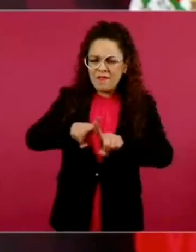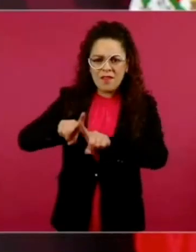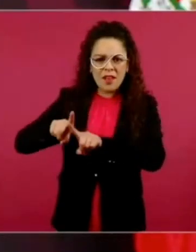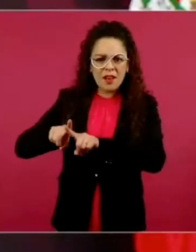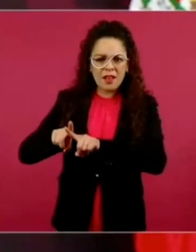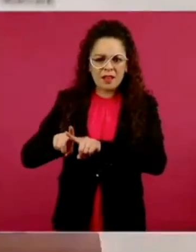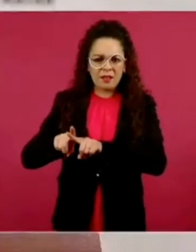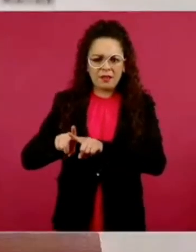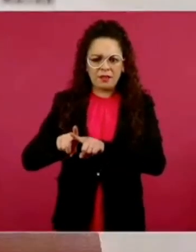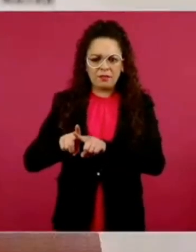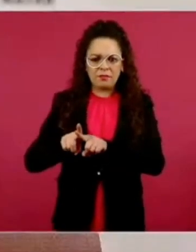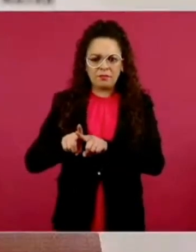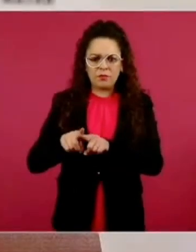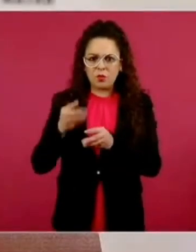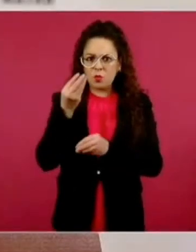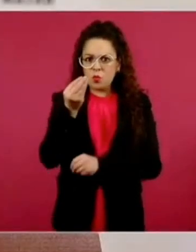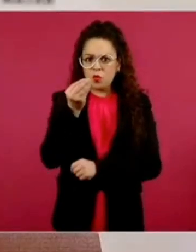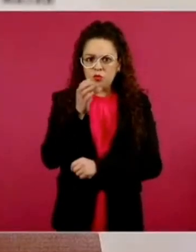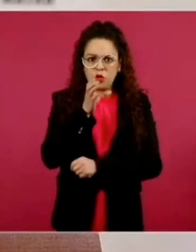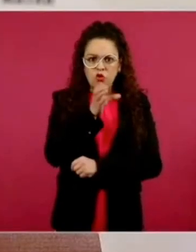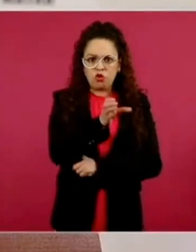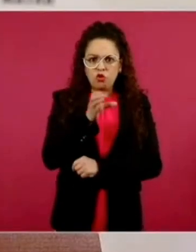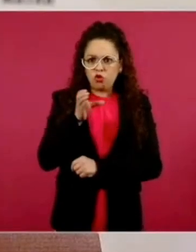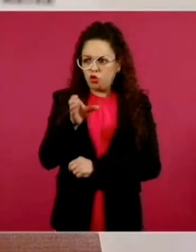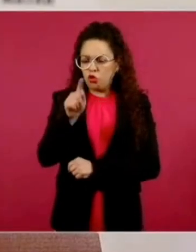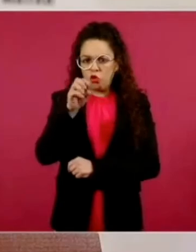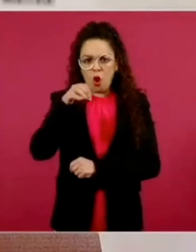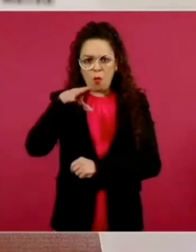tomos sobre su correspondencia,